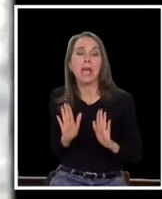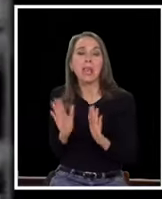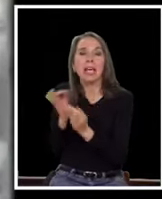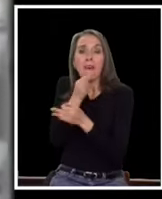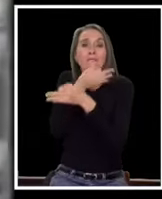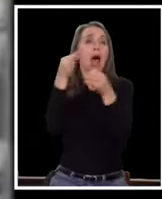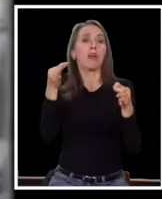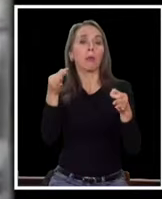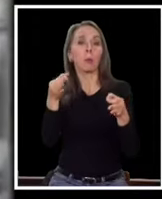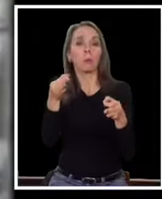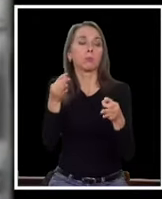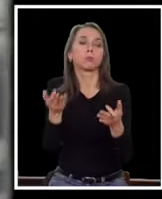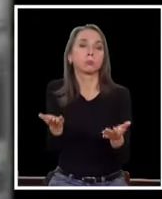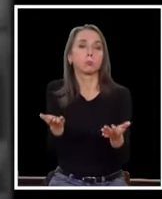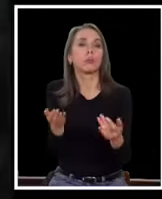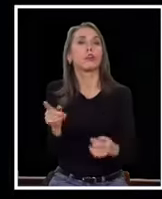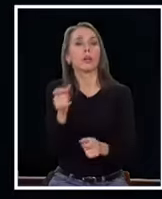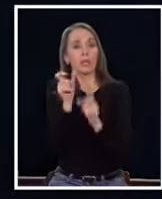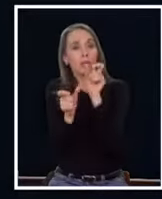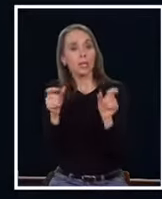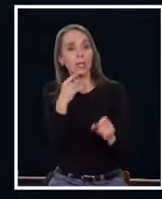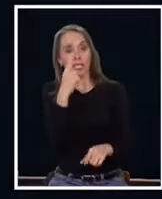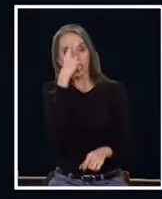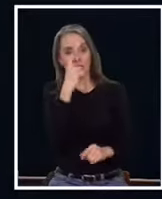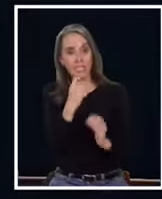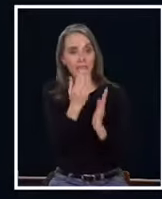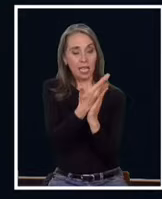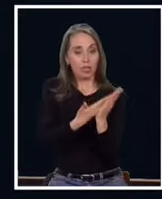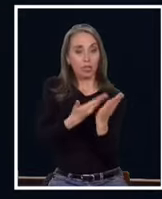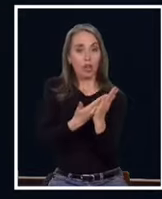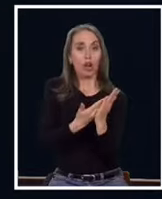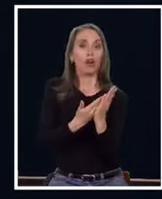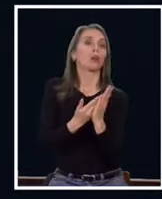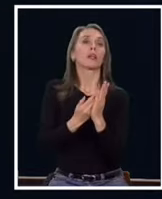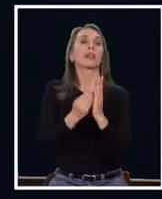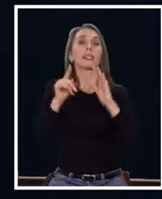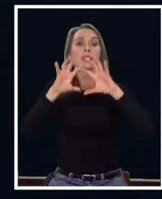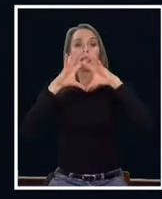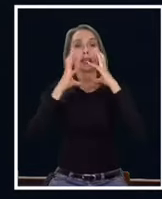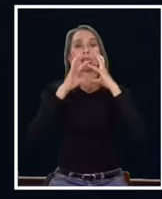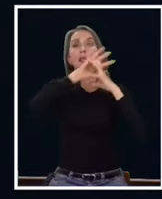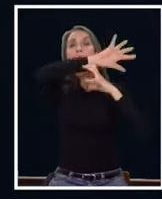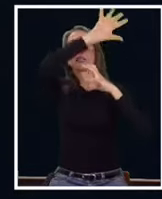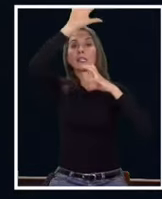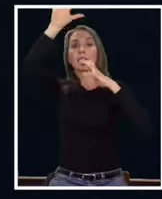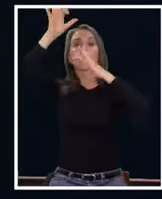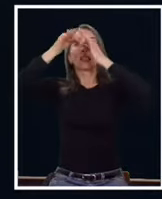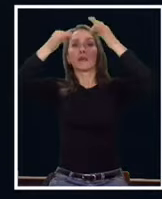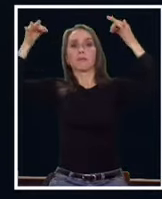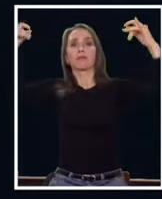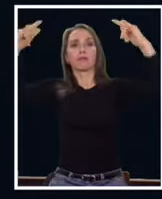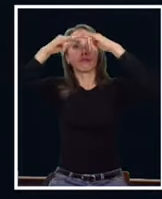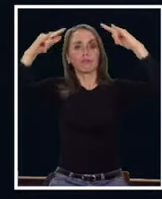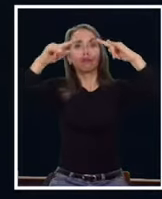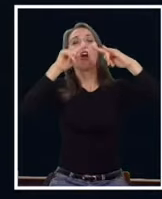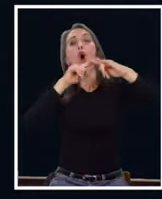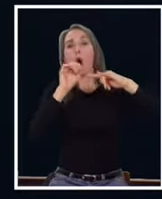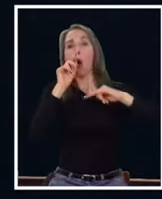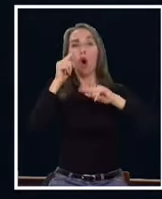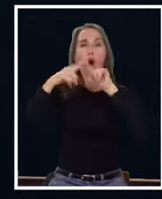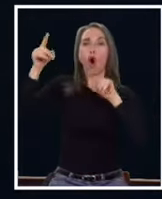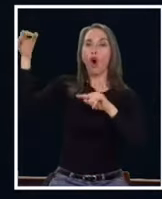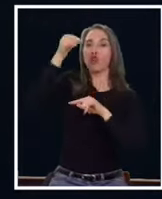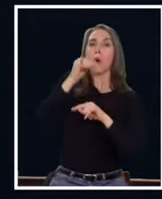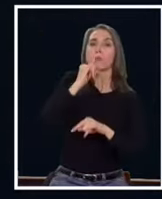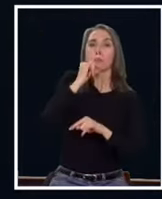tiempo. Tomamos muy en serio los reportes de incursiones en el espacio aéreo por cualquier nave, identificada o no. La